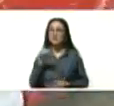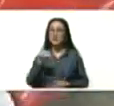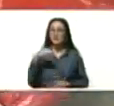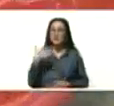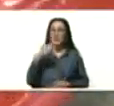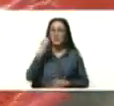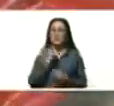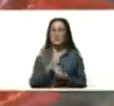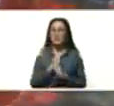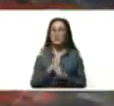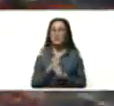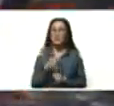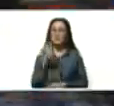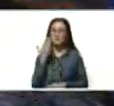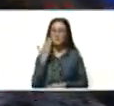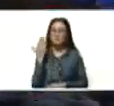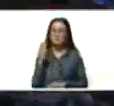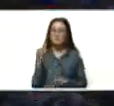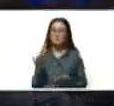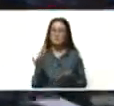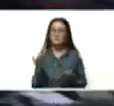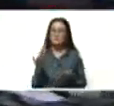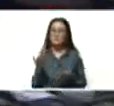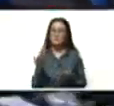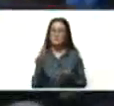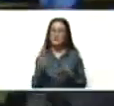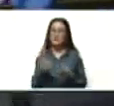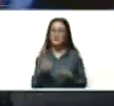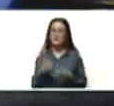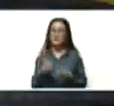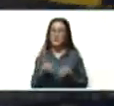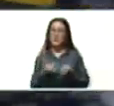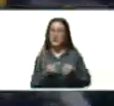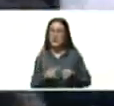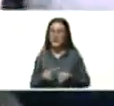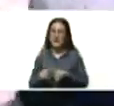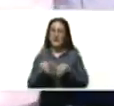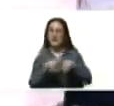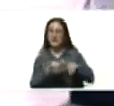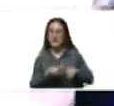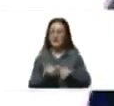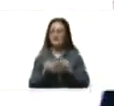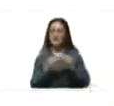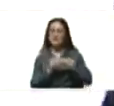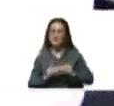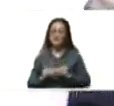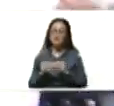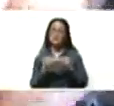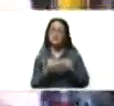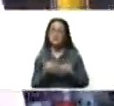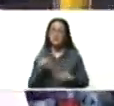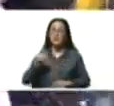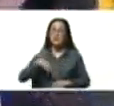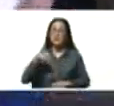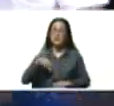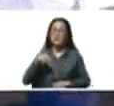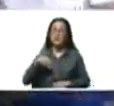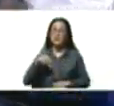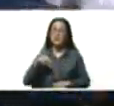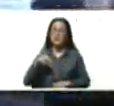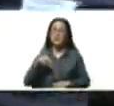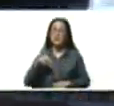Este compresor, bueno, ha llevado ingeniería, ingeniería, ingeniería. Hoy estamos